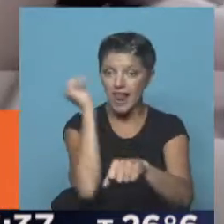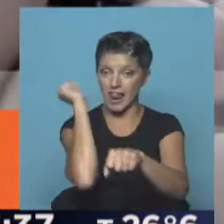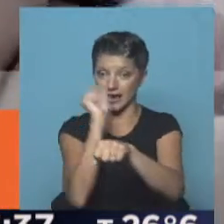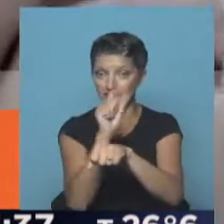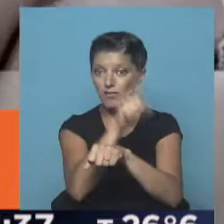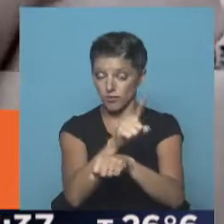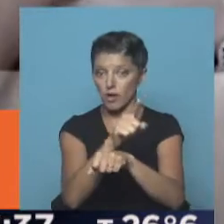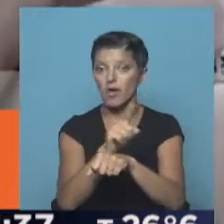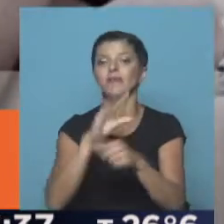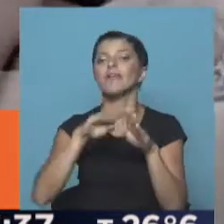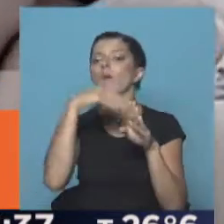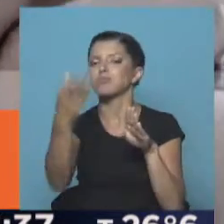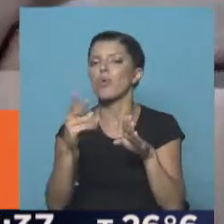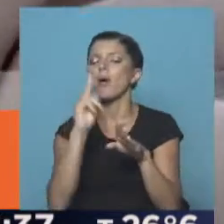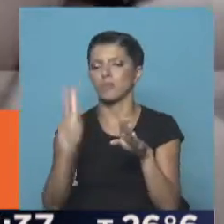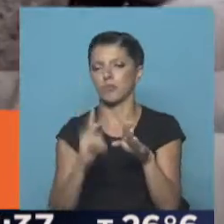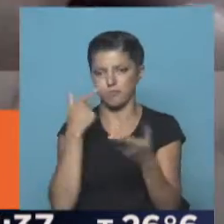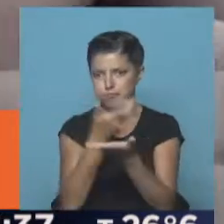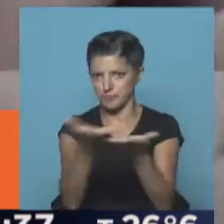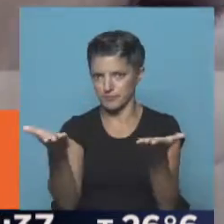en la puerta de la morgue.